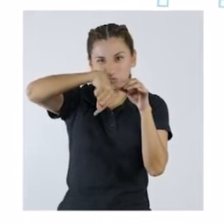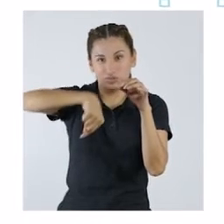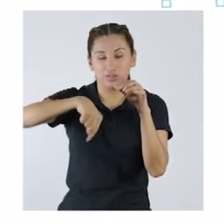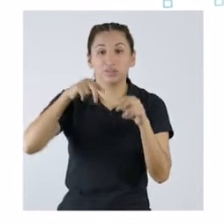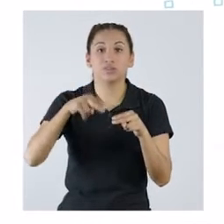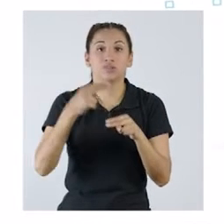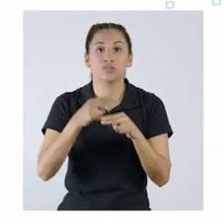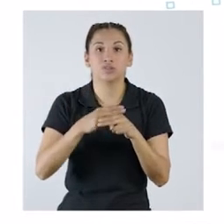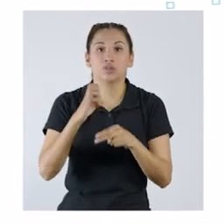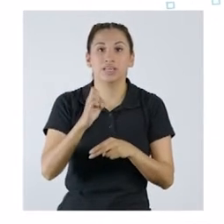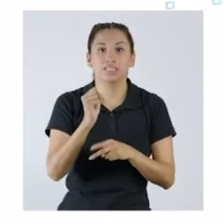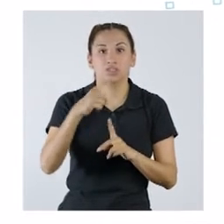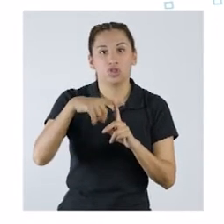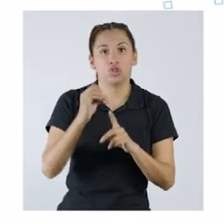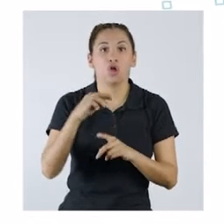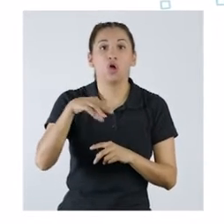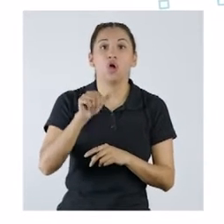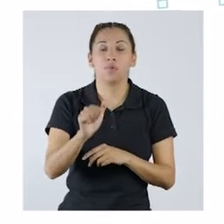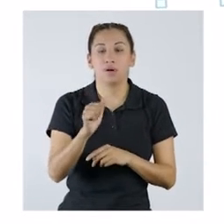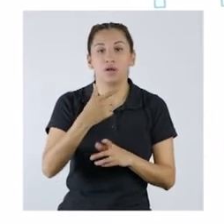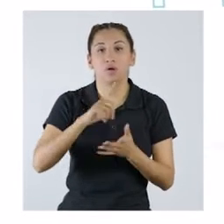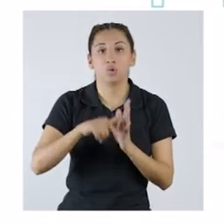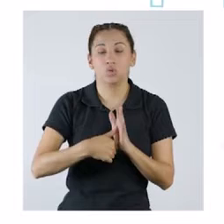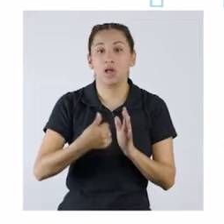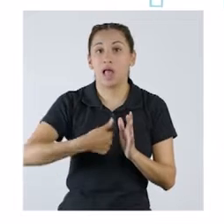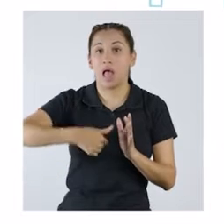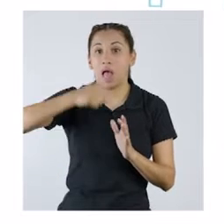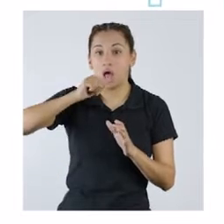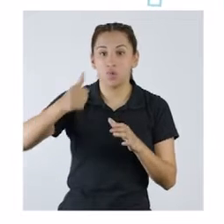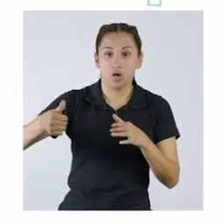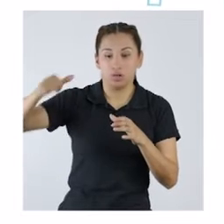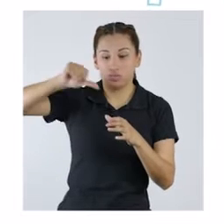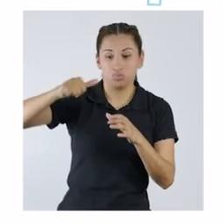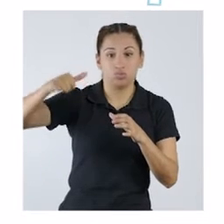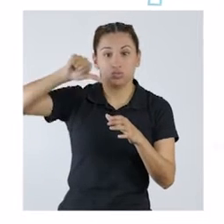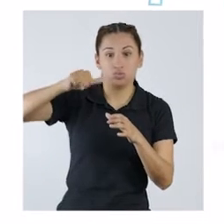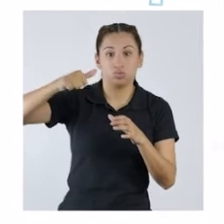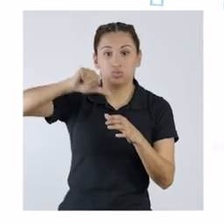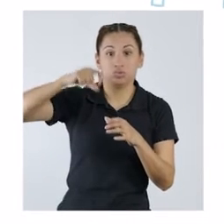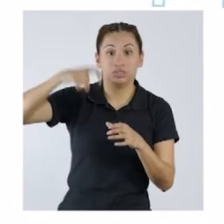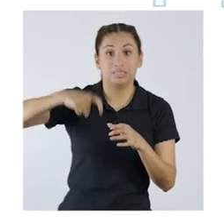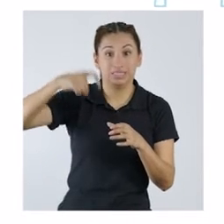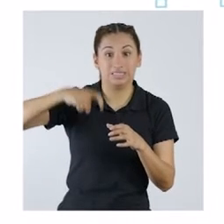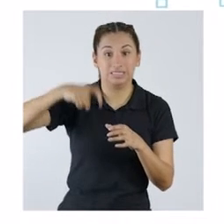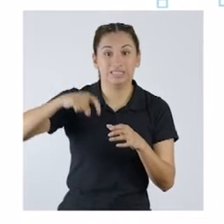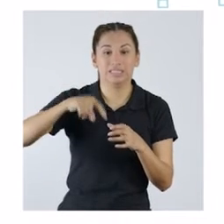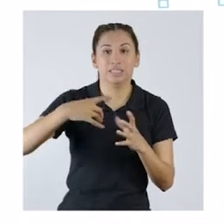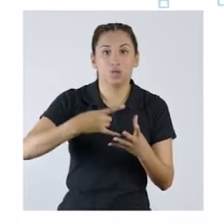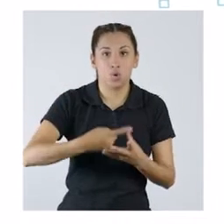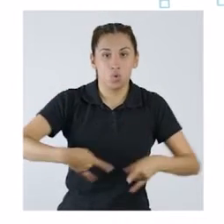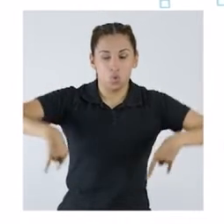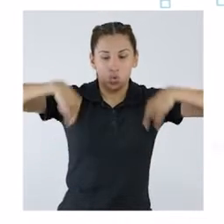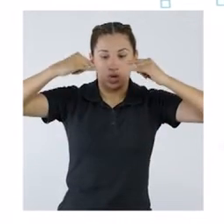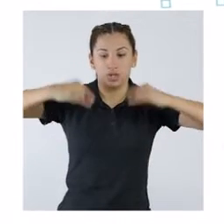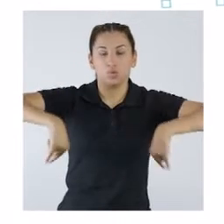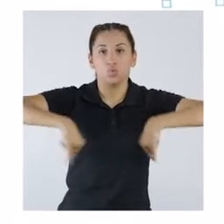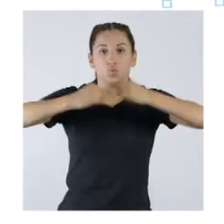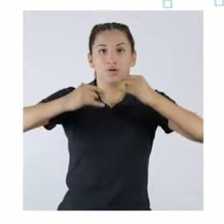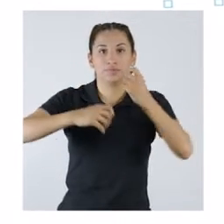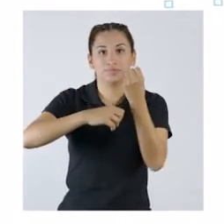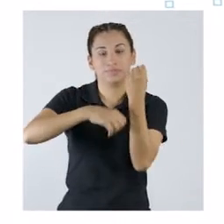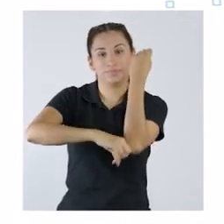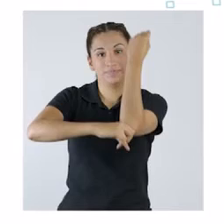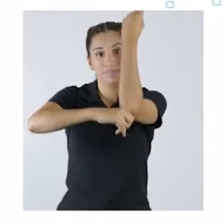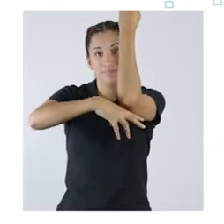interior, llamados estomas. El agua necesaria para el proceso de fotosíntesis es absorbida por